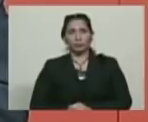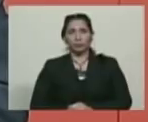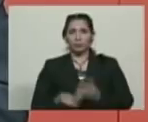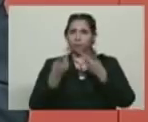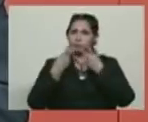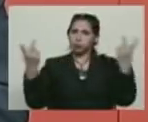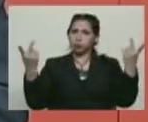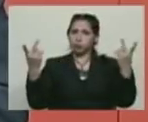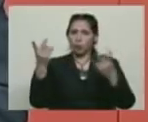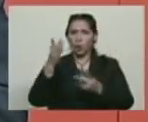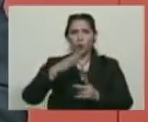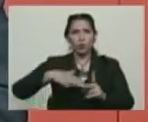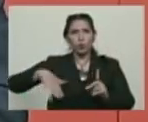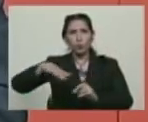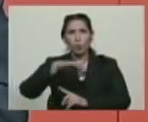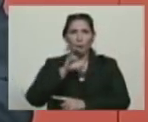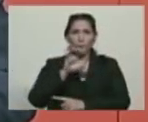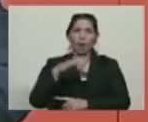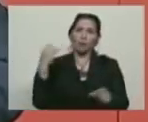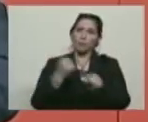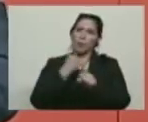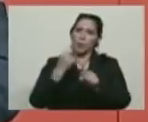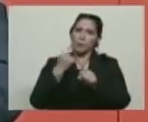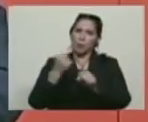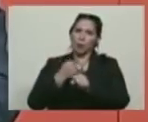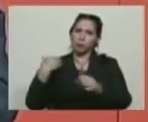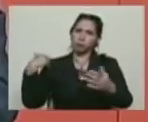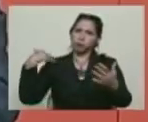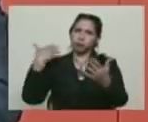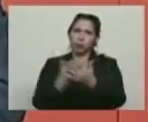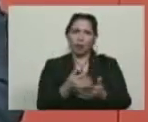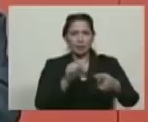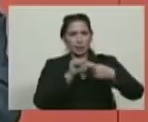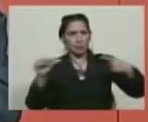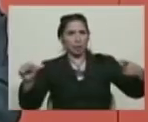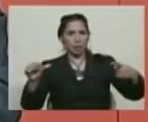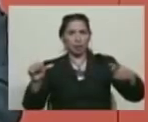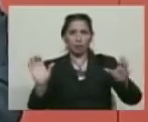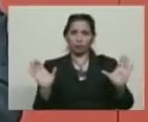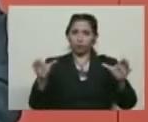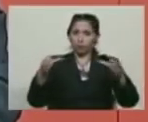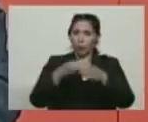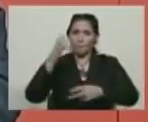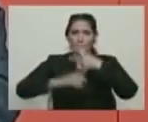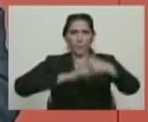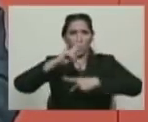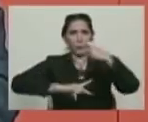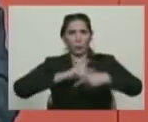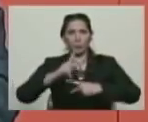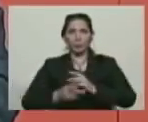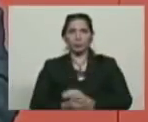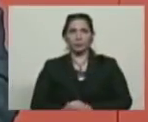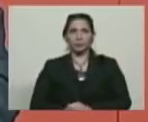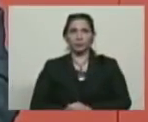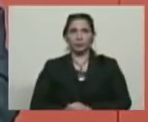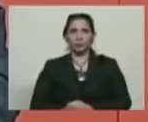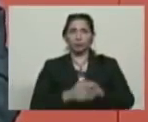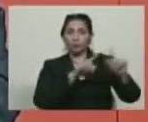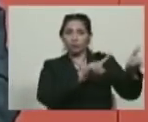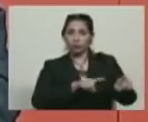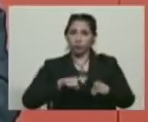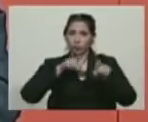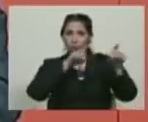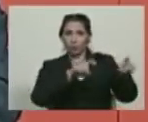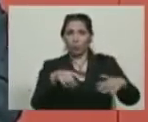el país que hemos venido trabajando desde hace varias semanas con los sectores productivos de la agroindustria